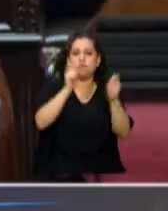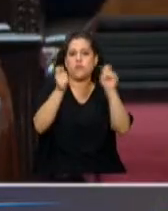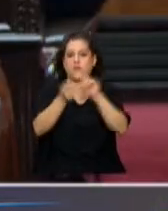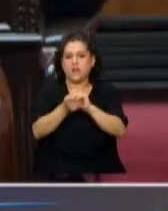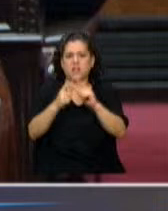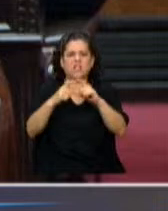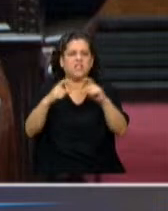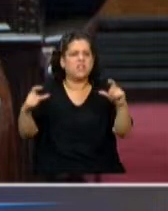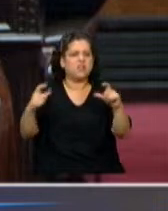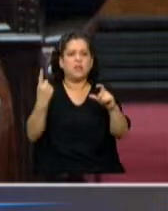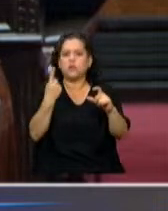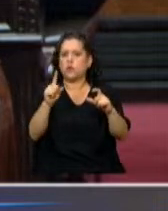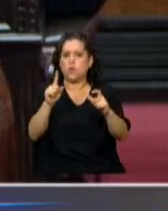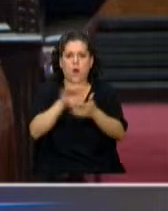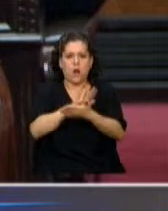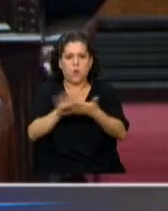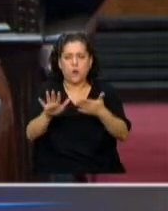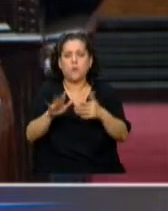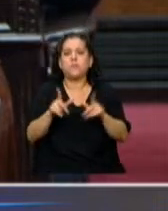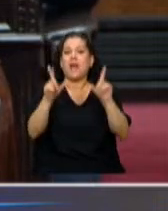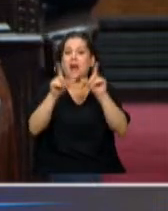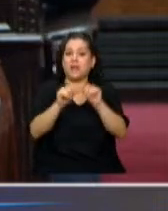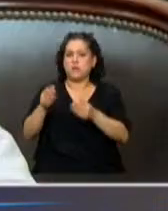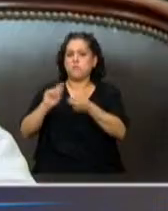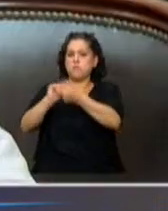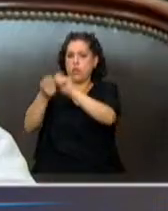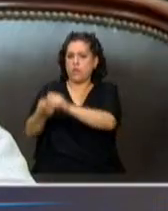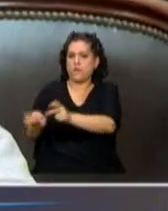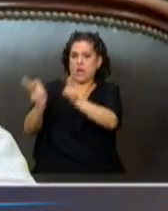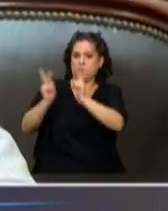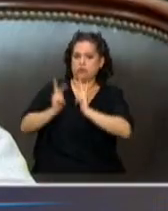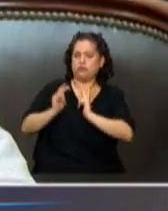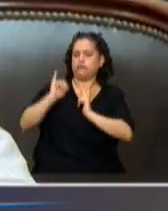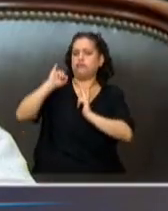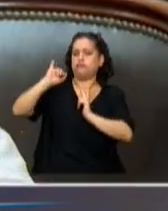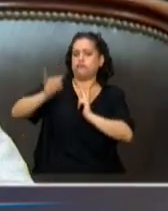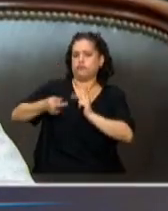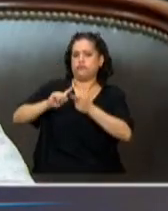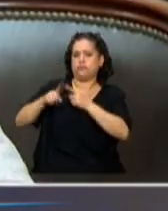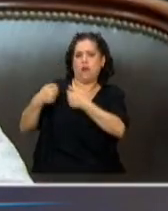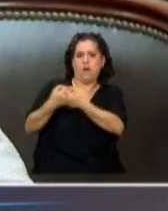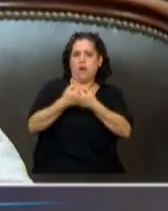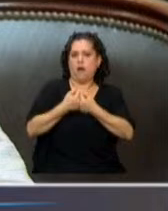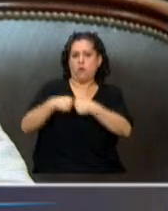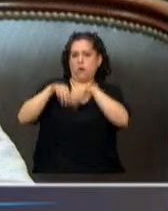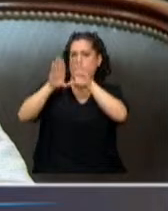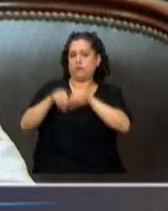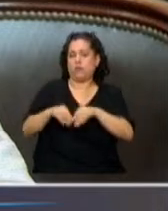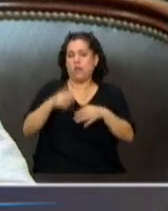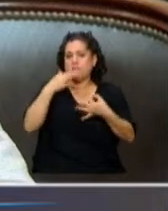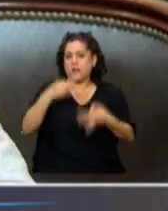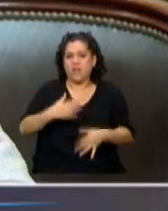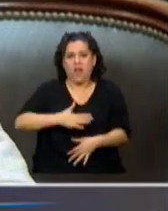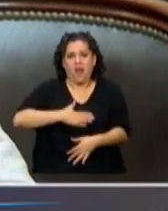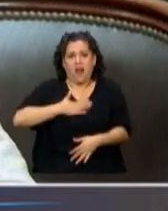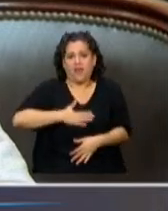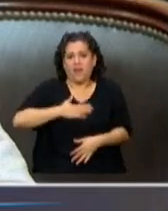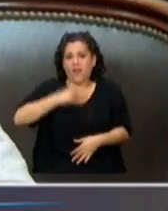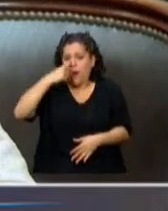modificaciones que comentaba Goyan, tuvieron consenso y después, lo destacó también el propio diputado Mansi de la coalición